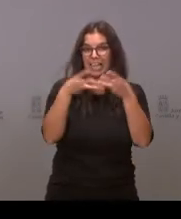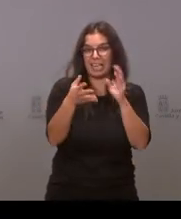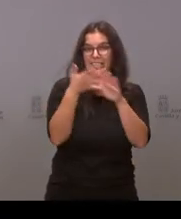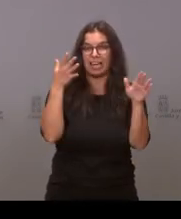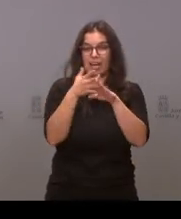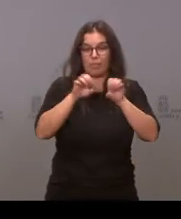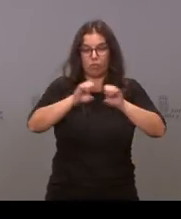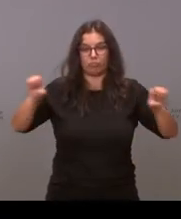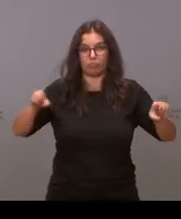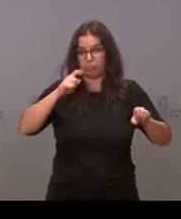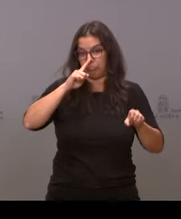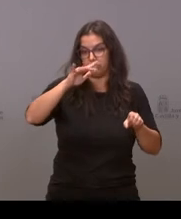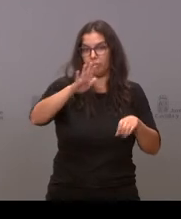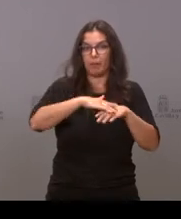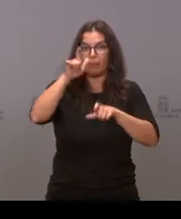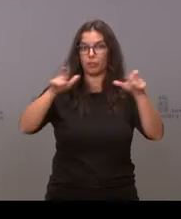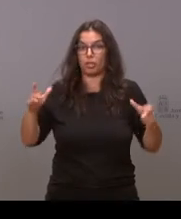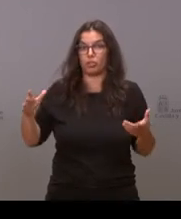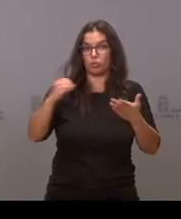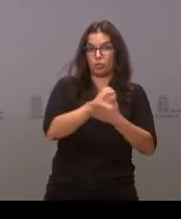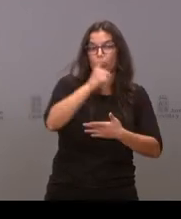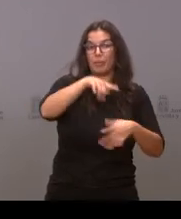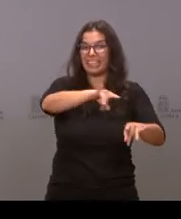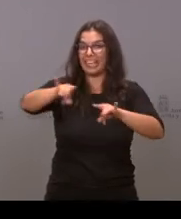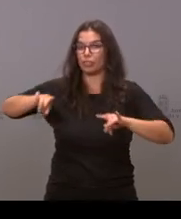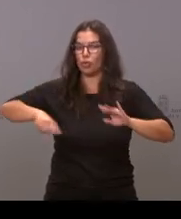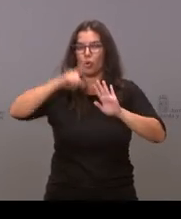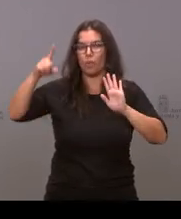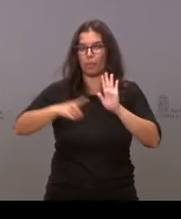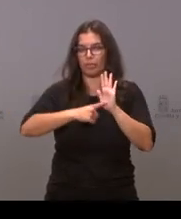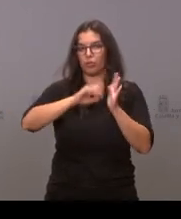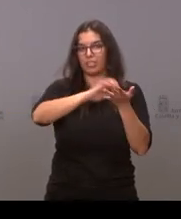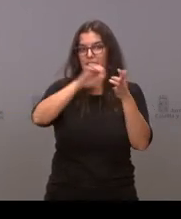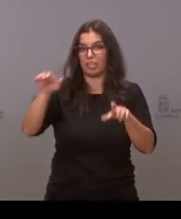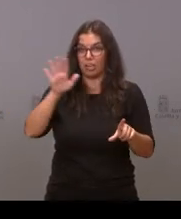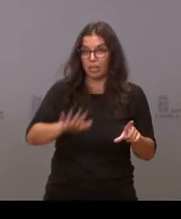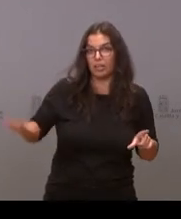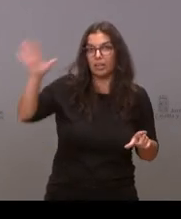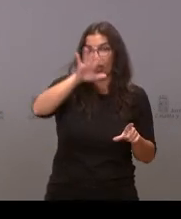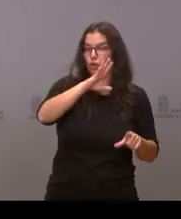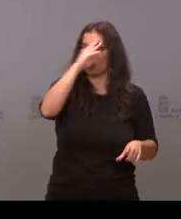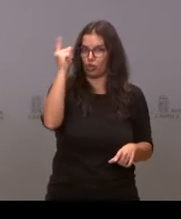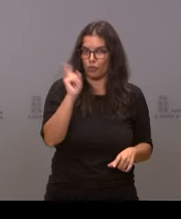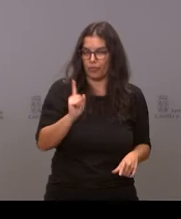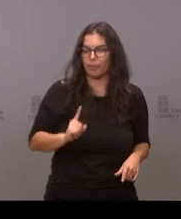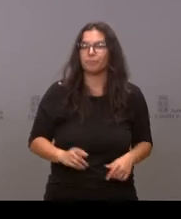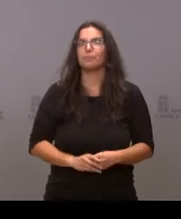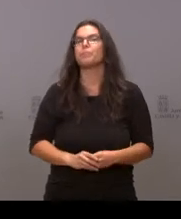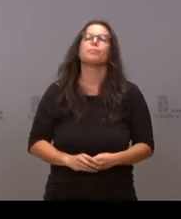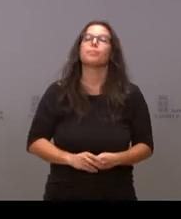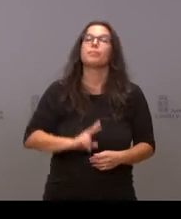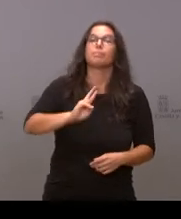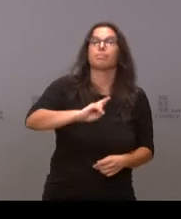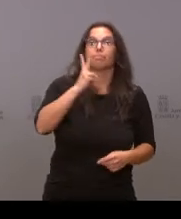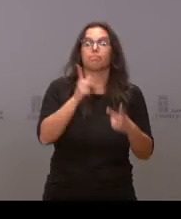a todas las personas pero también a todo el territorio que eso siempre se nos olvida y en segundo lugar un